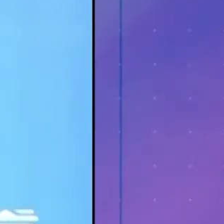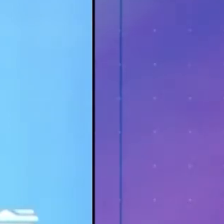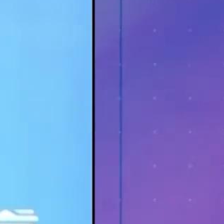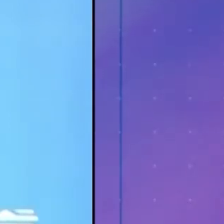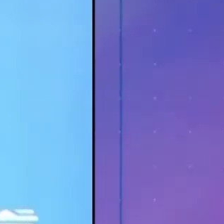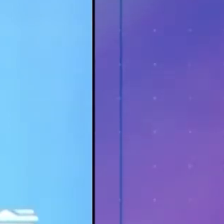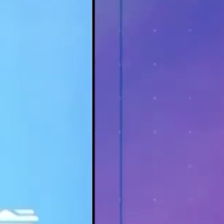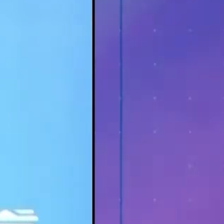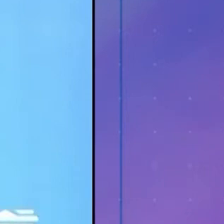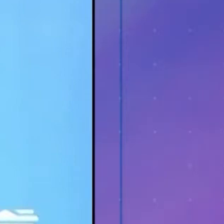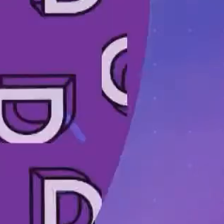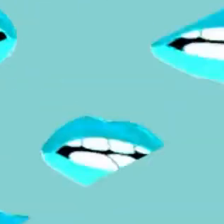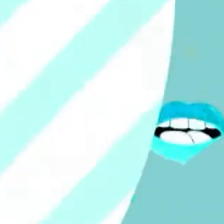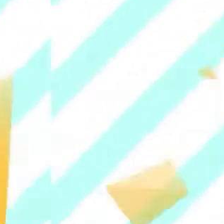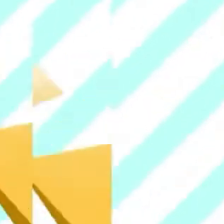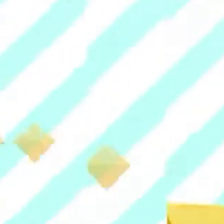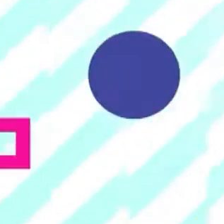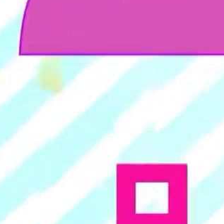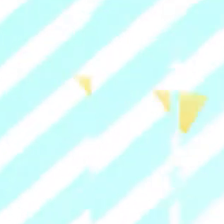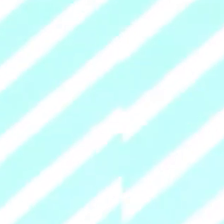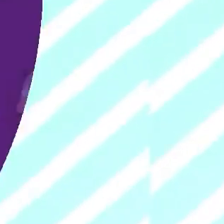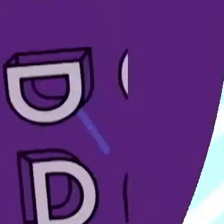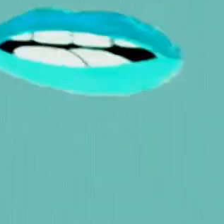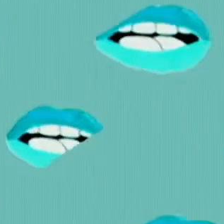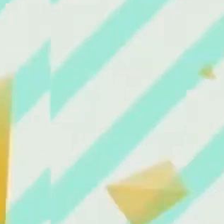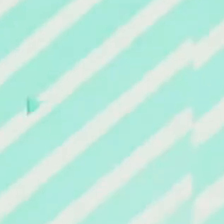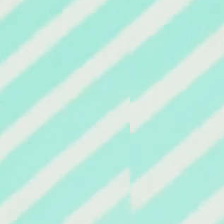sentimos cómodos en la reducción del déficit.